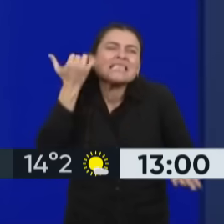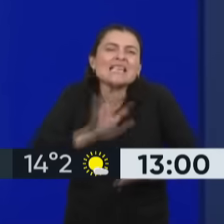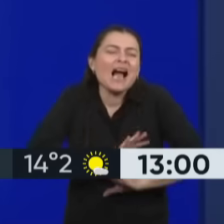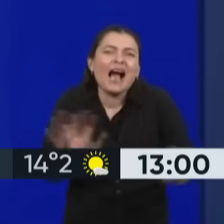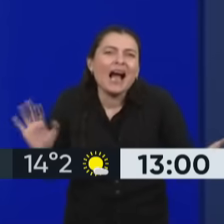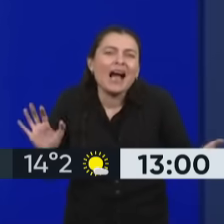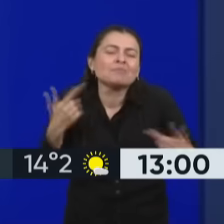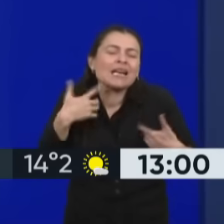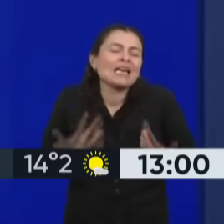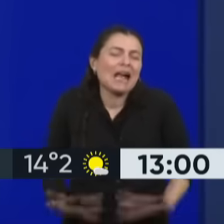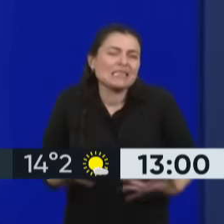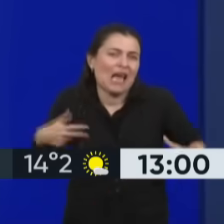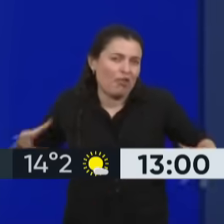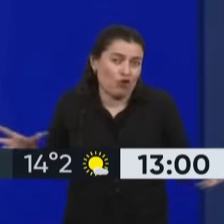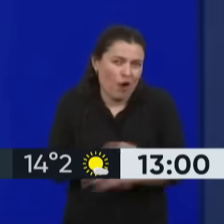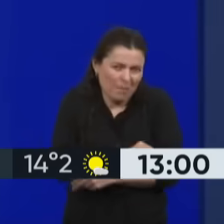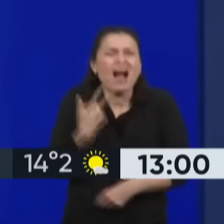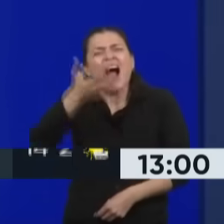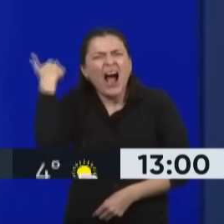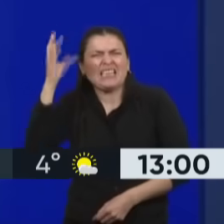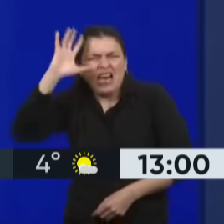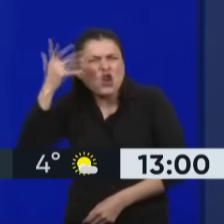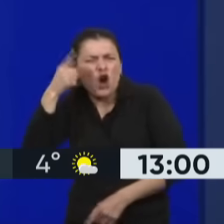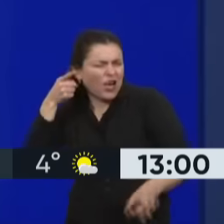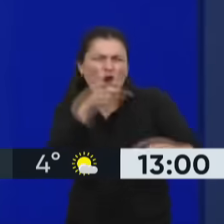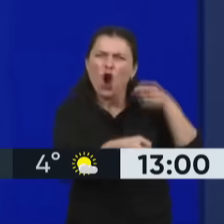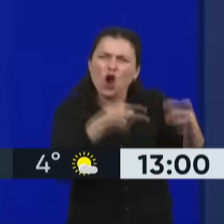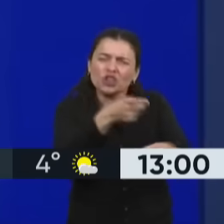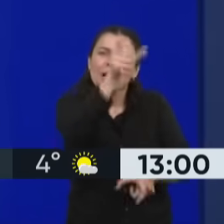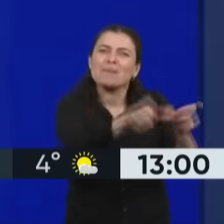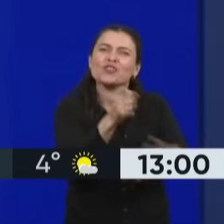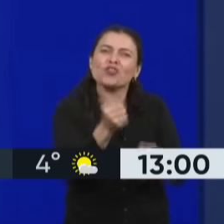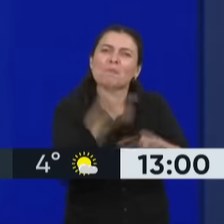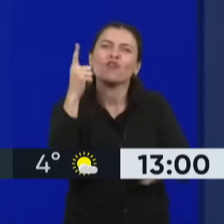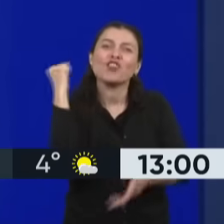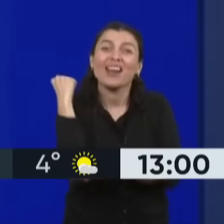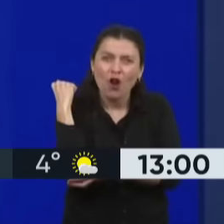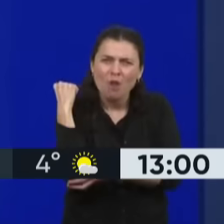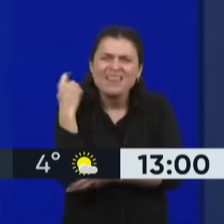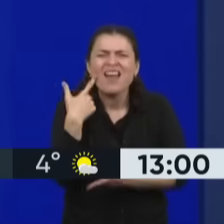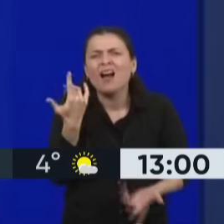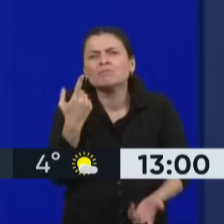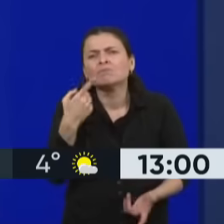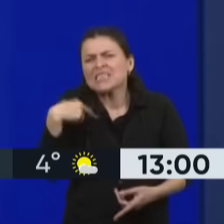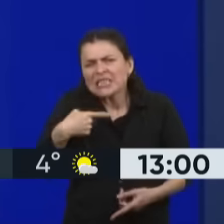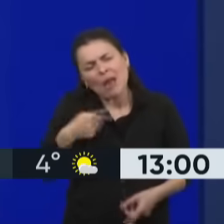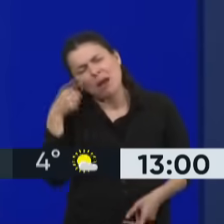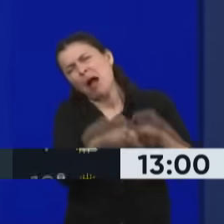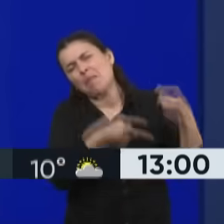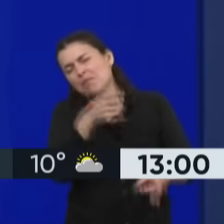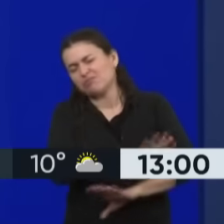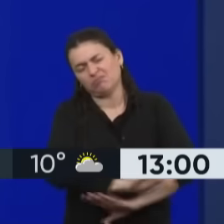ya hasta me cansé de enojarme con los economistas. O sea, parece que le tienen alergia a leer a Hayek, a Mises, a